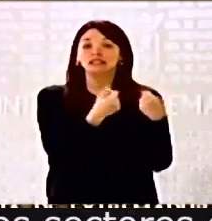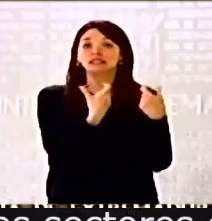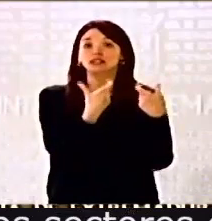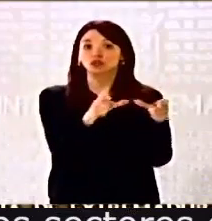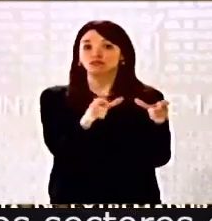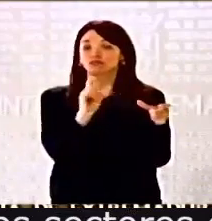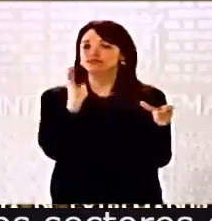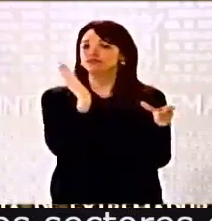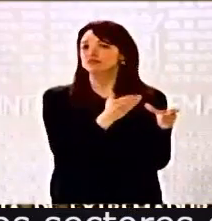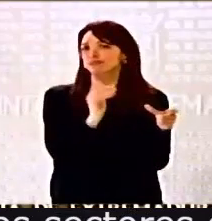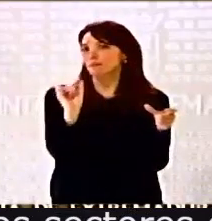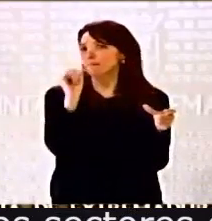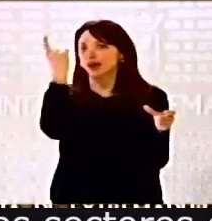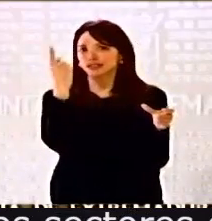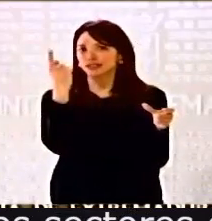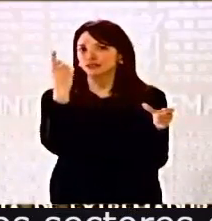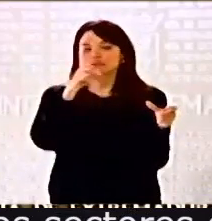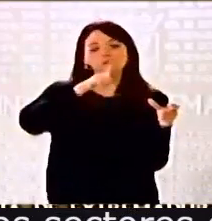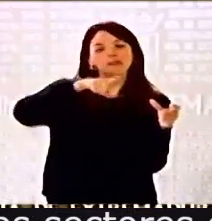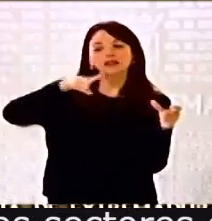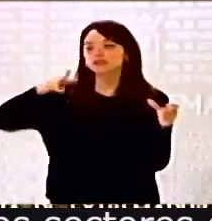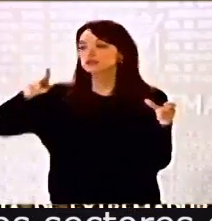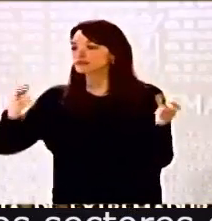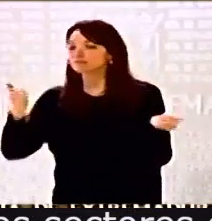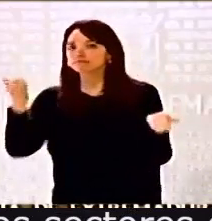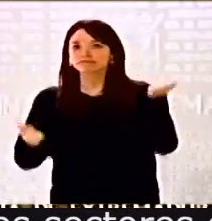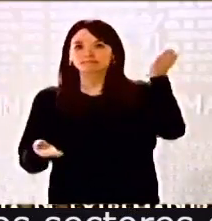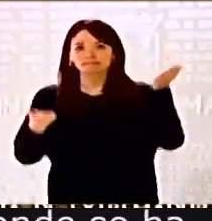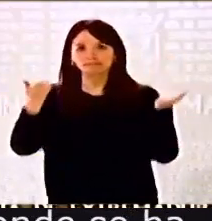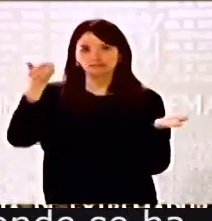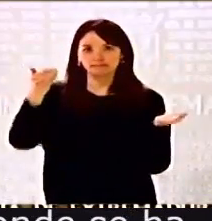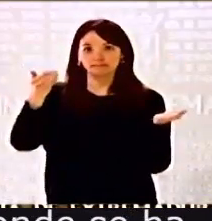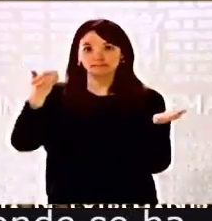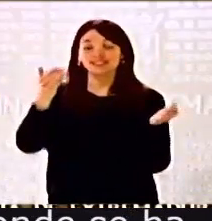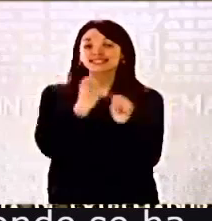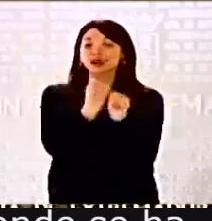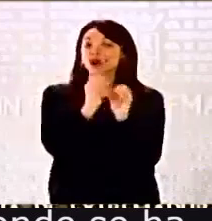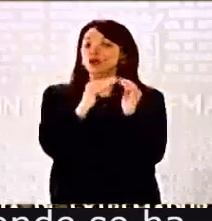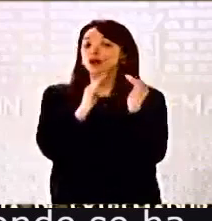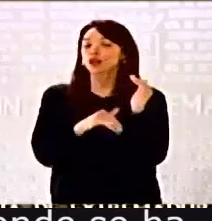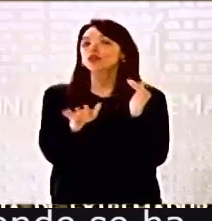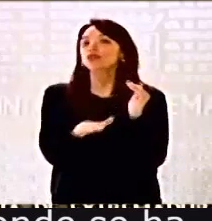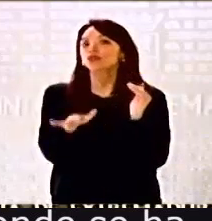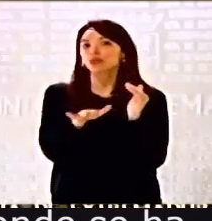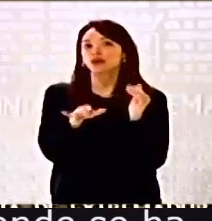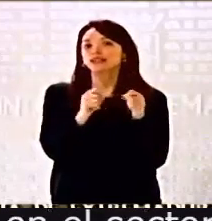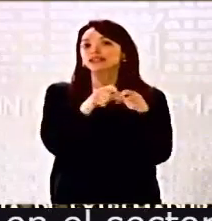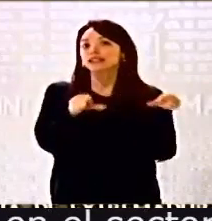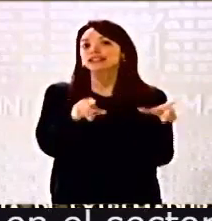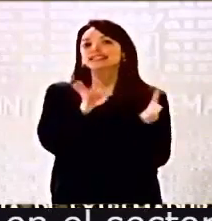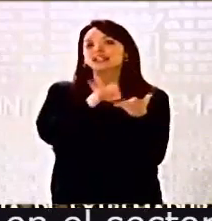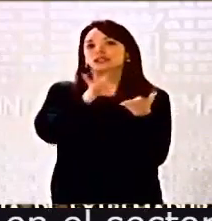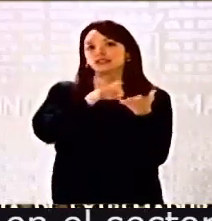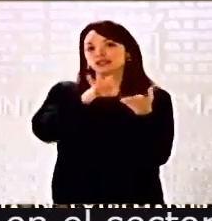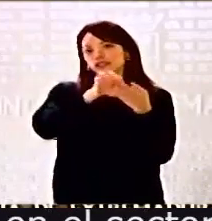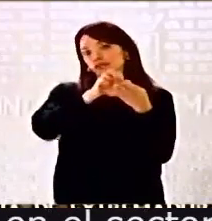mensual, donde se ha reducido sobre todo la actividad y el empleo, ha sido en el sector de los servicios, que ha bajado en